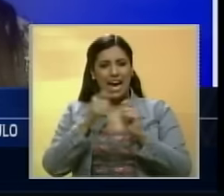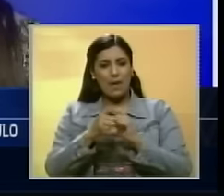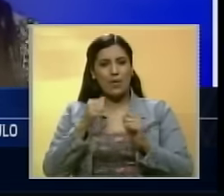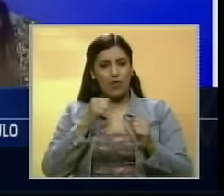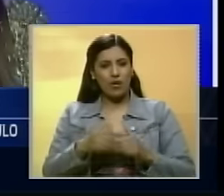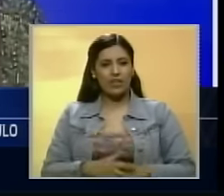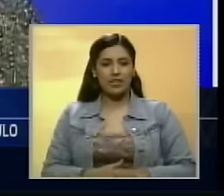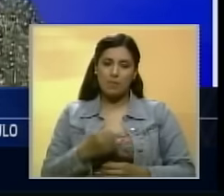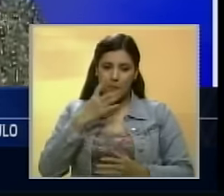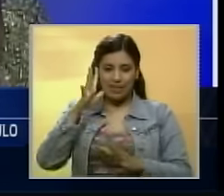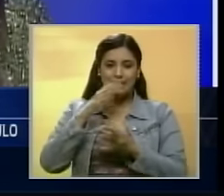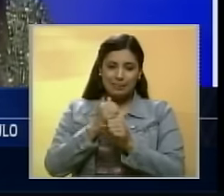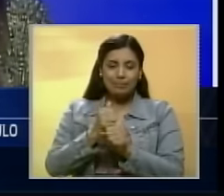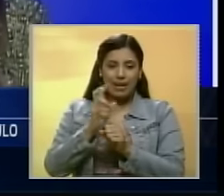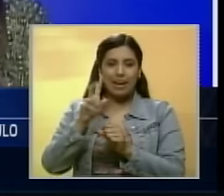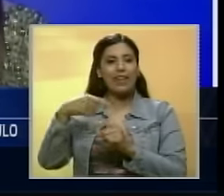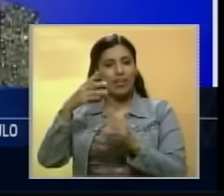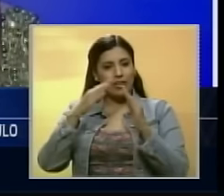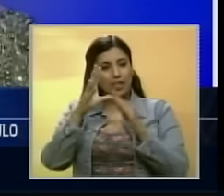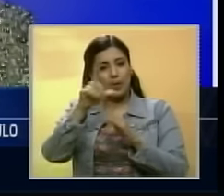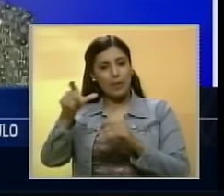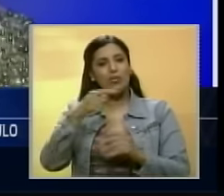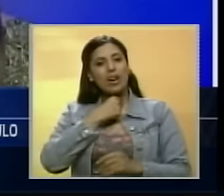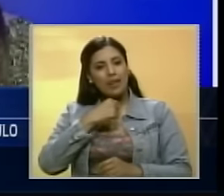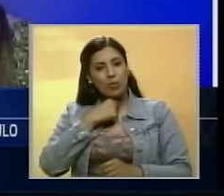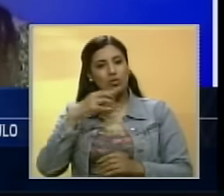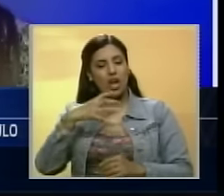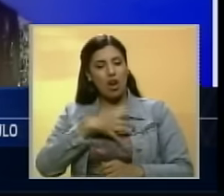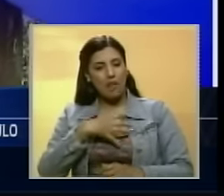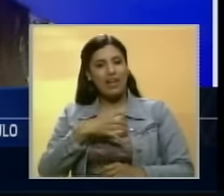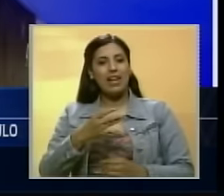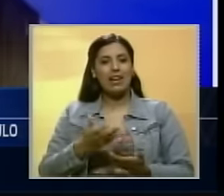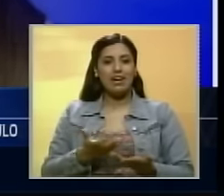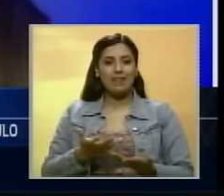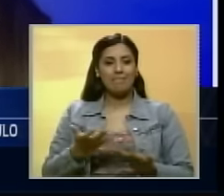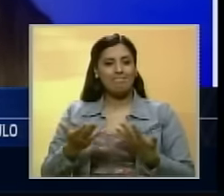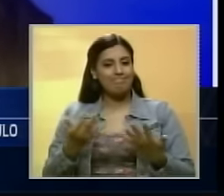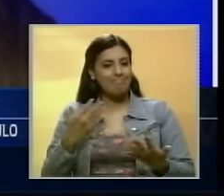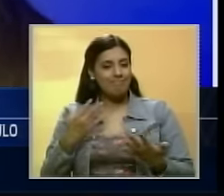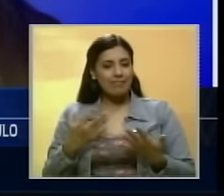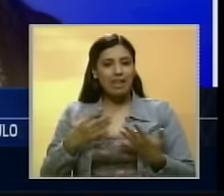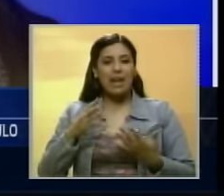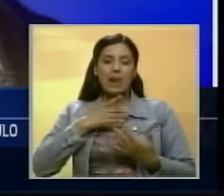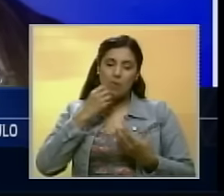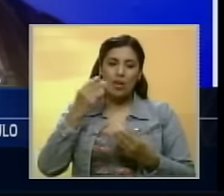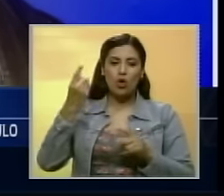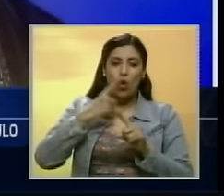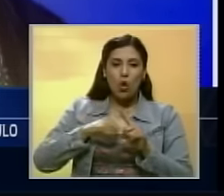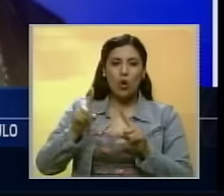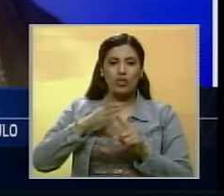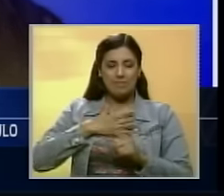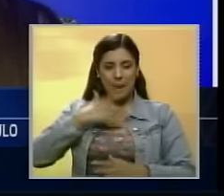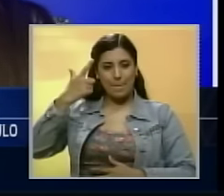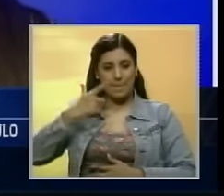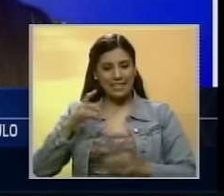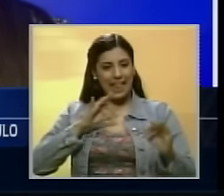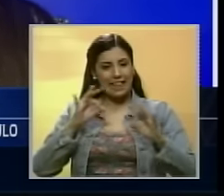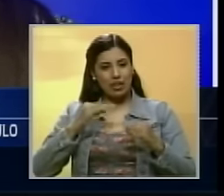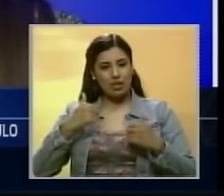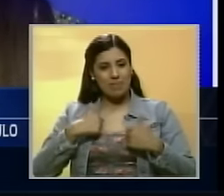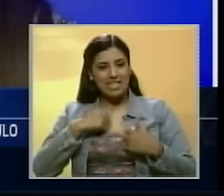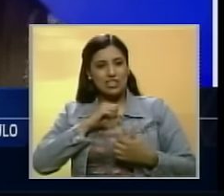drástico Que bueno espero que que a todos en casa Les to el corazón les encante la historia y bueno Más allá de mi personaje de